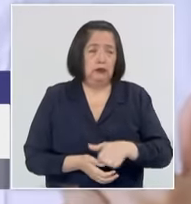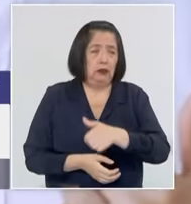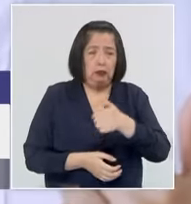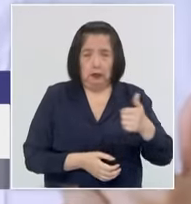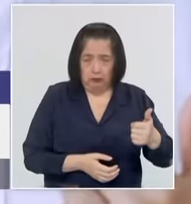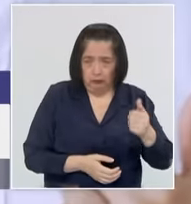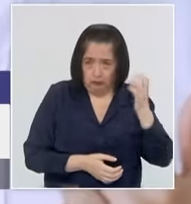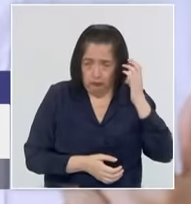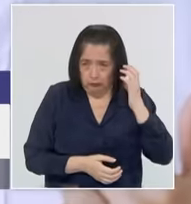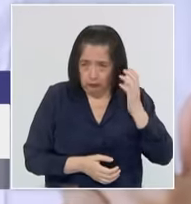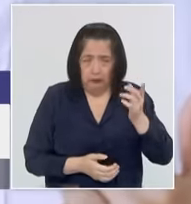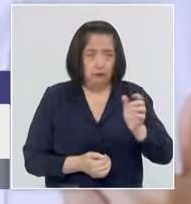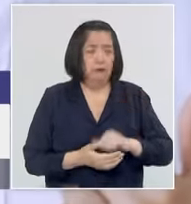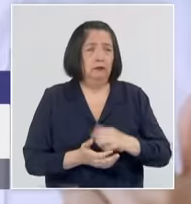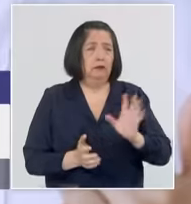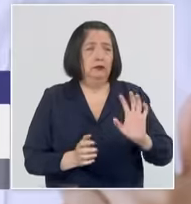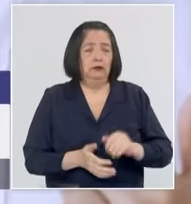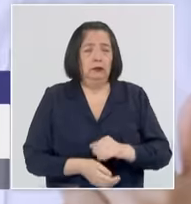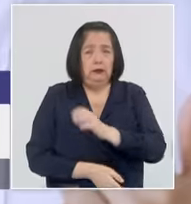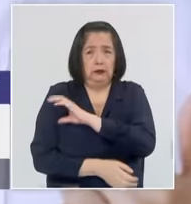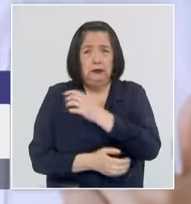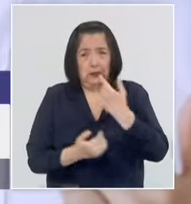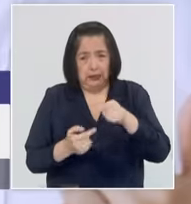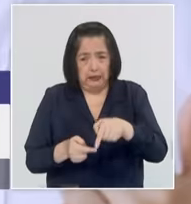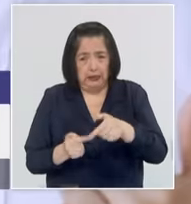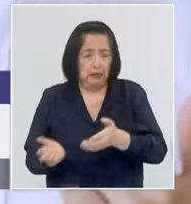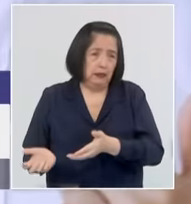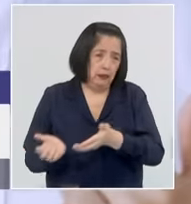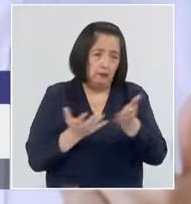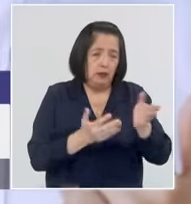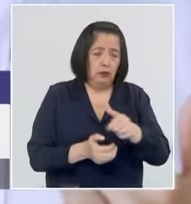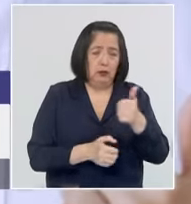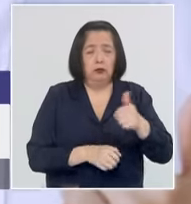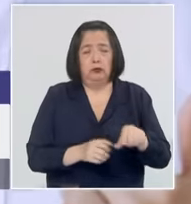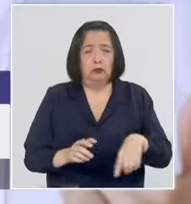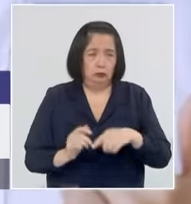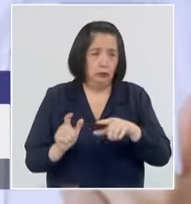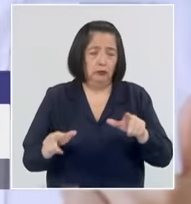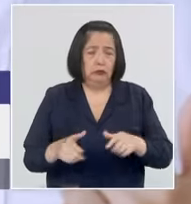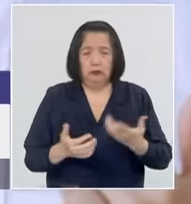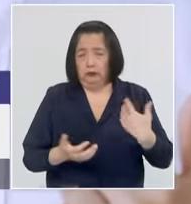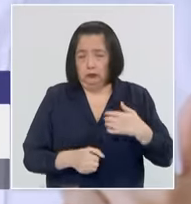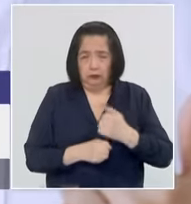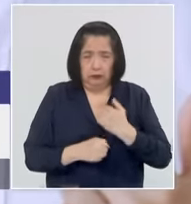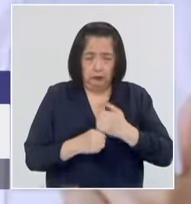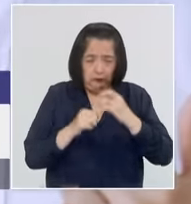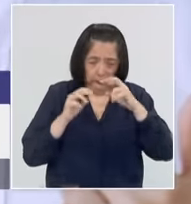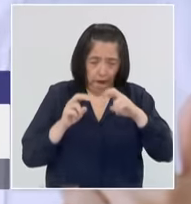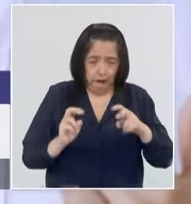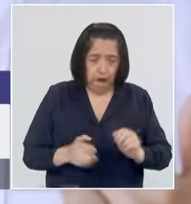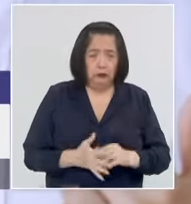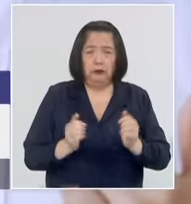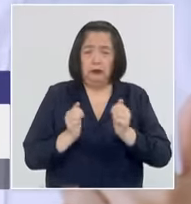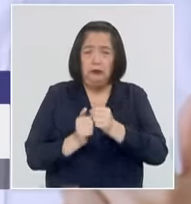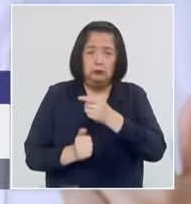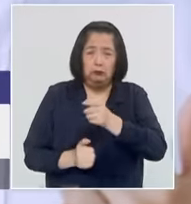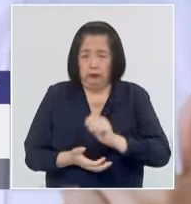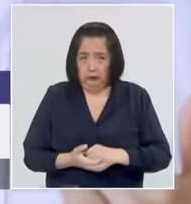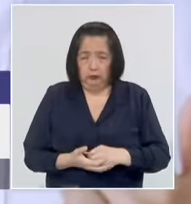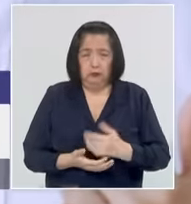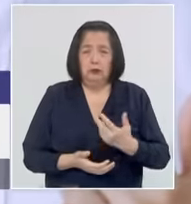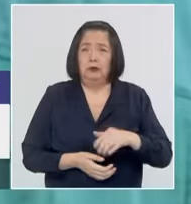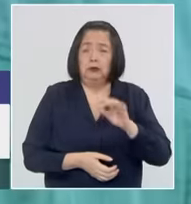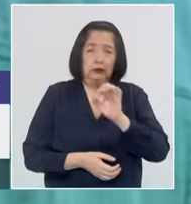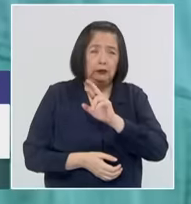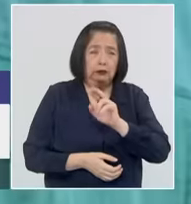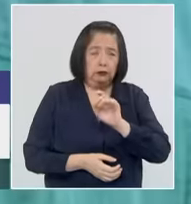de Miraflores, ya, digamos, había sido trasladada a otro lugar. A través de nuestro trabajo de investigación junto a nuestro compañero